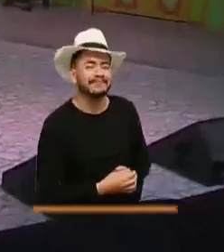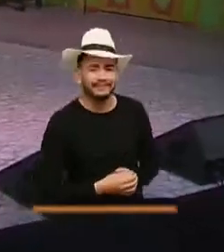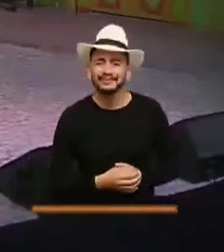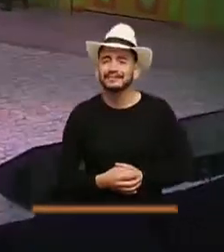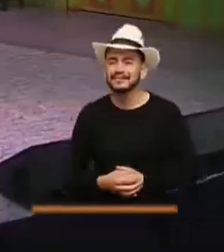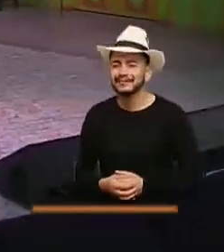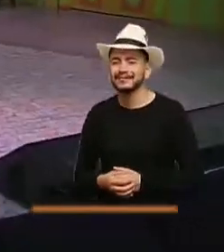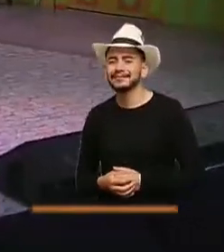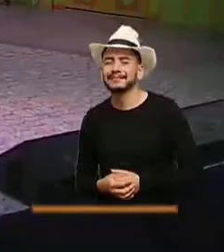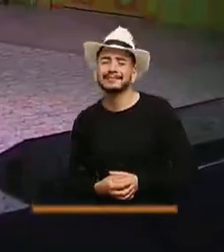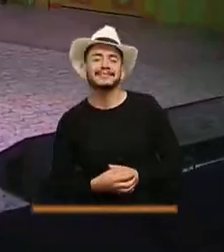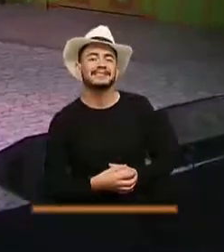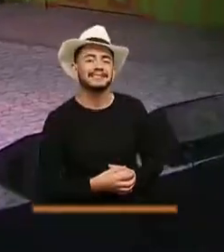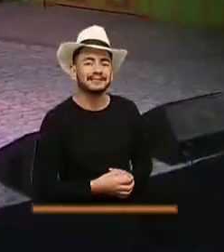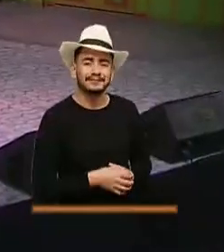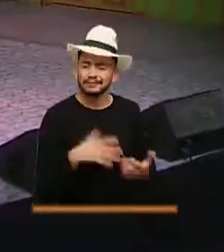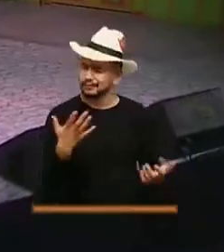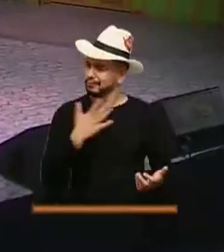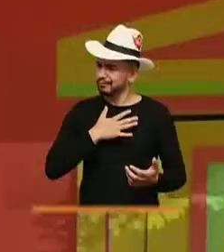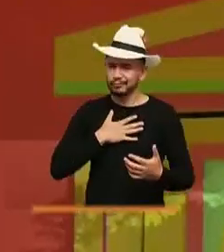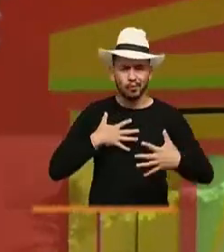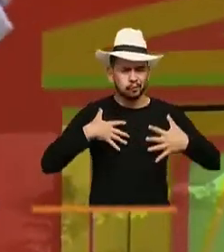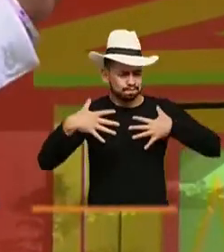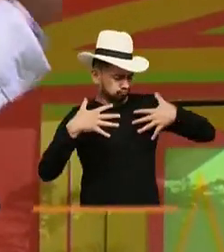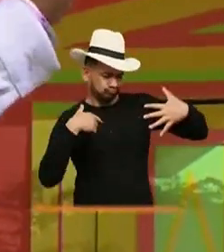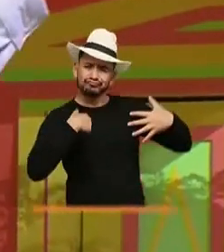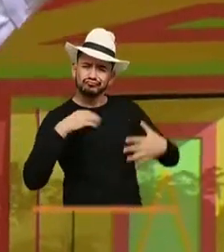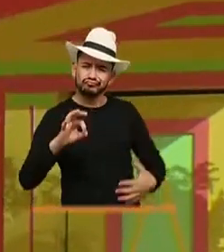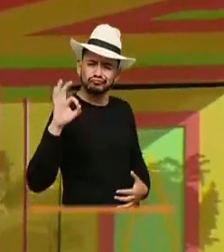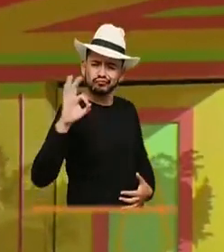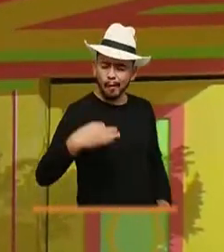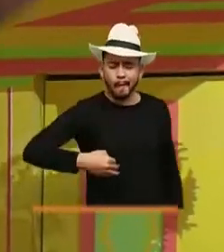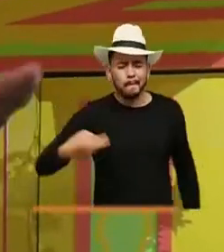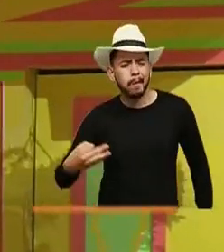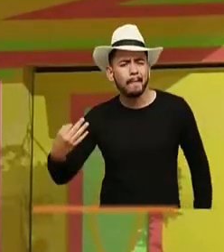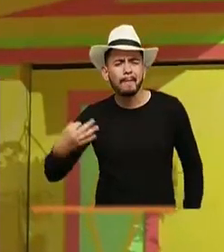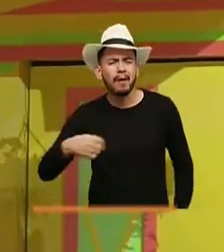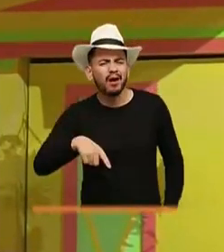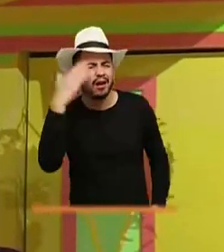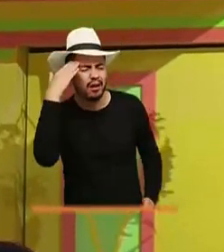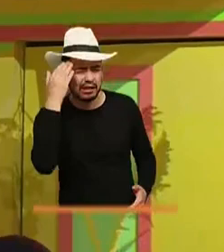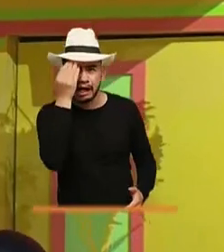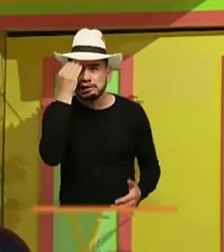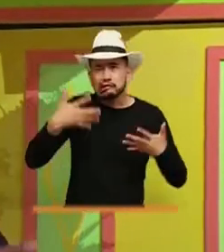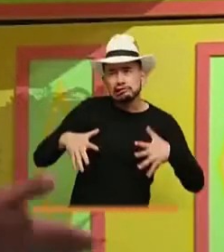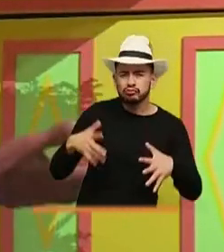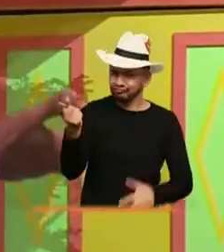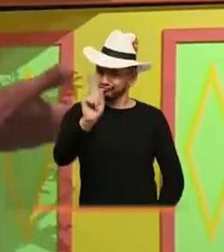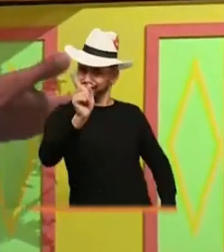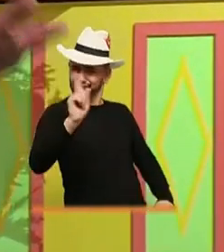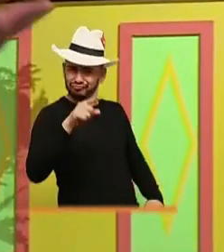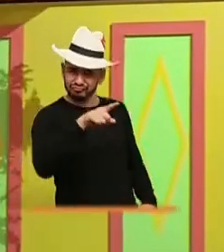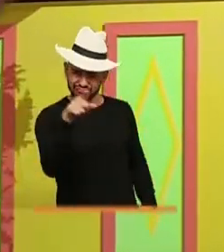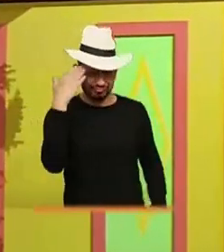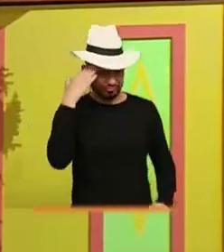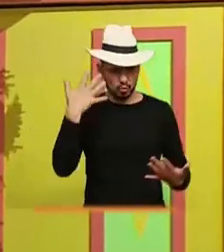Yo siempre actúo muy bien y no de cualquier manera, pues sé que mis hijos